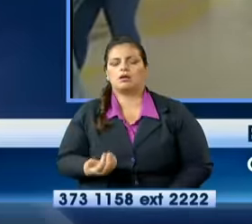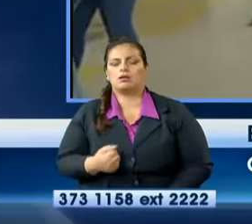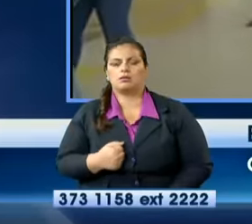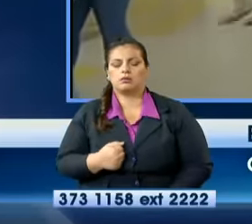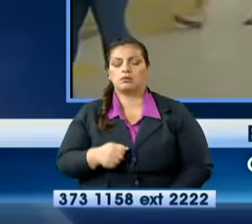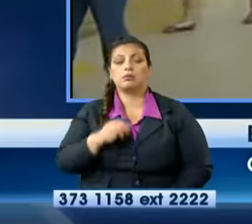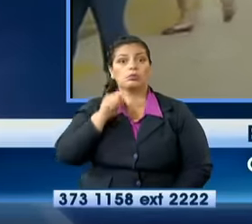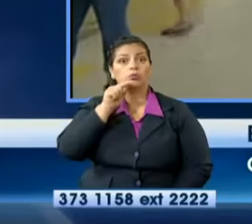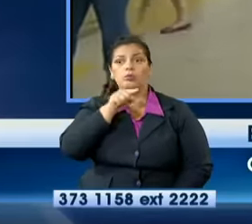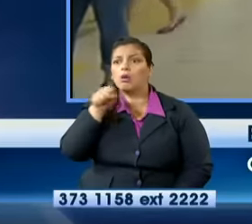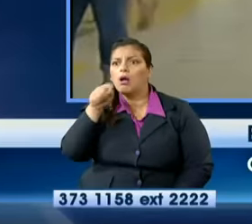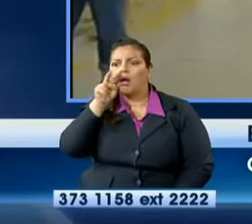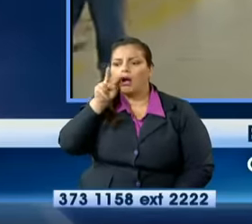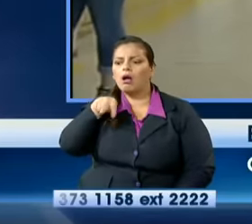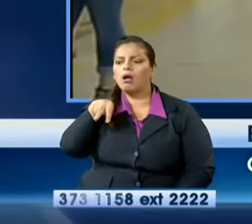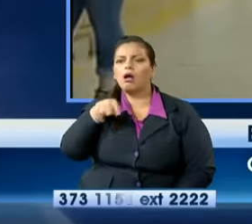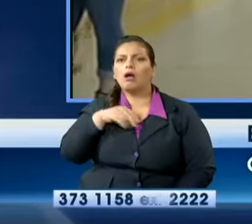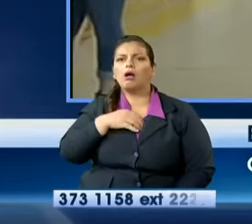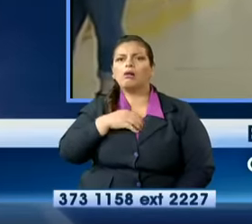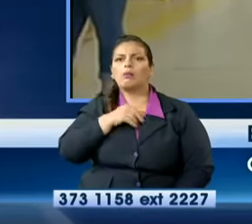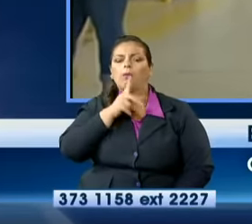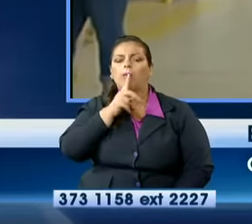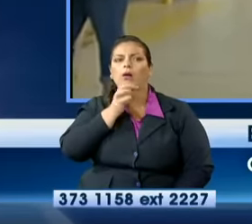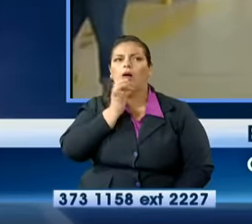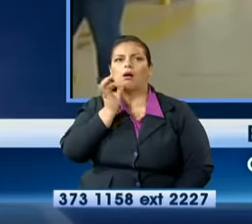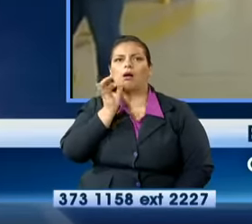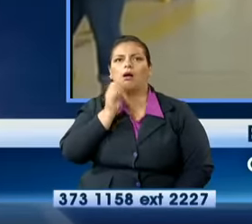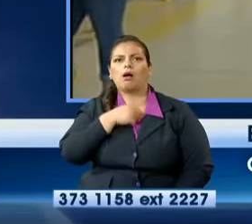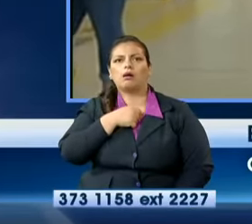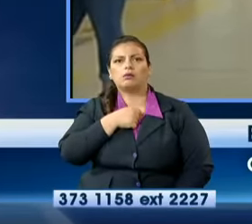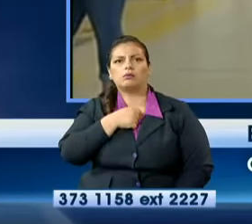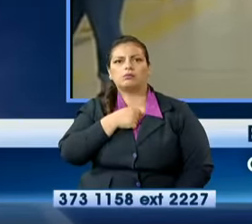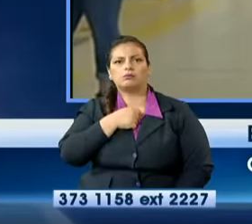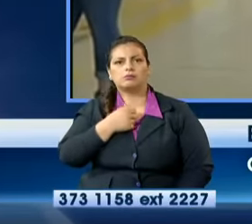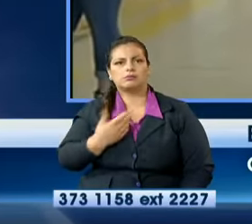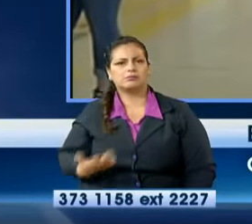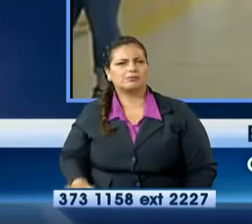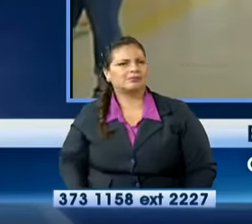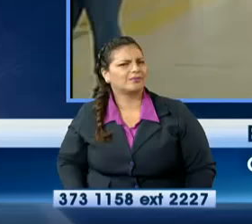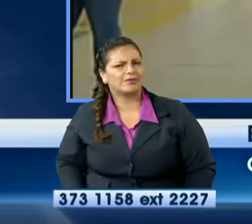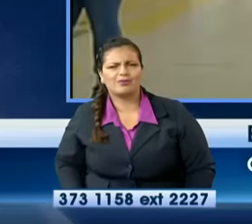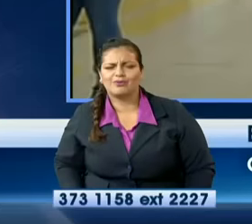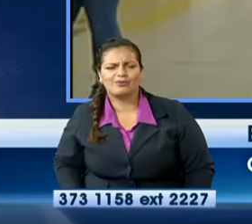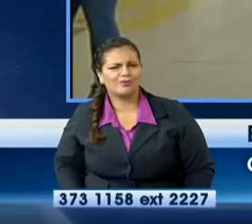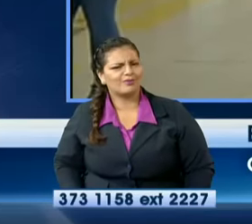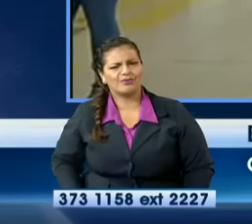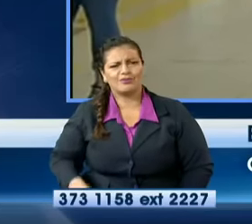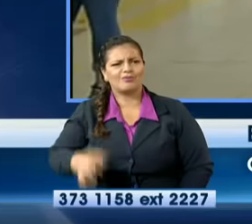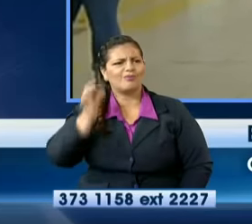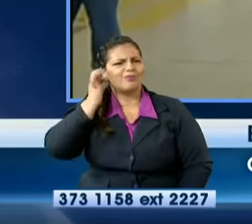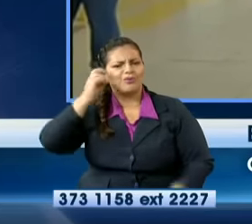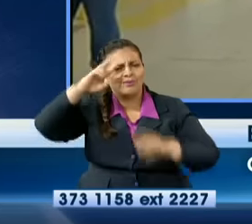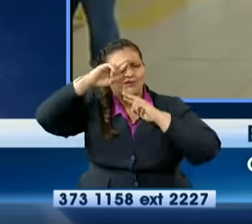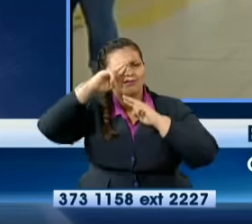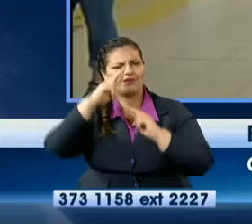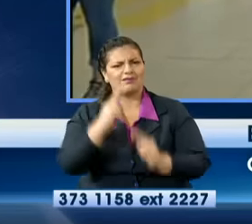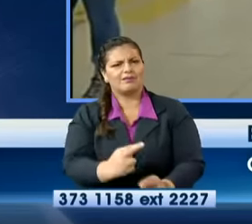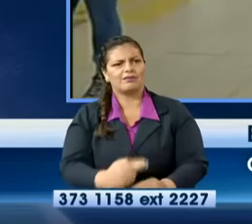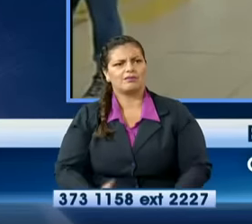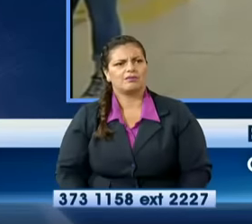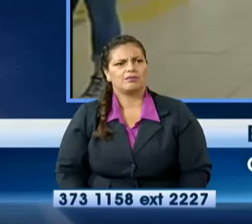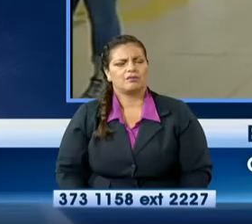gustaría que el otro denunciara. ¿Y por qué yo no lo hago? Además, porque todos cogemos medios de transporte. En cualquier momento, cualquier persona le podría pasar. Dios no